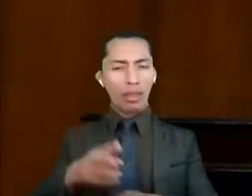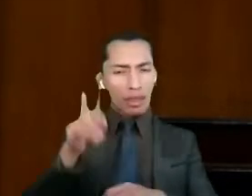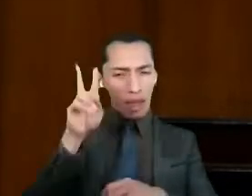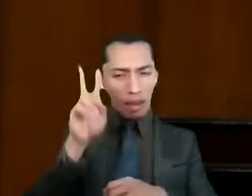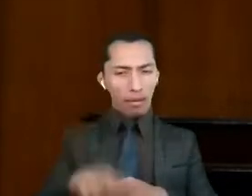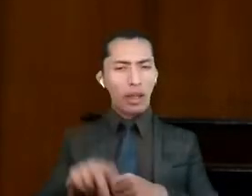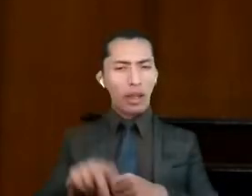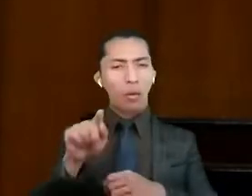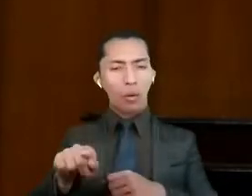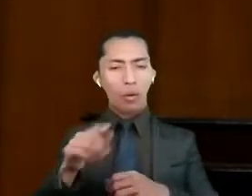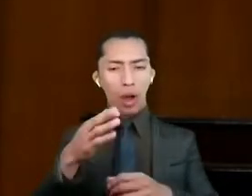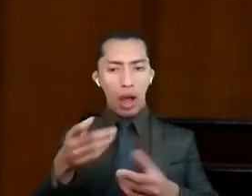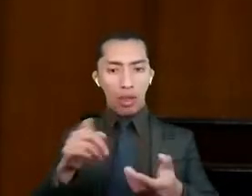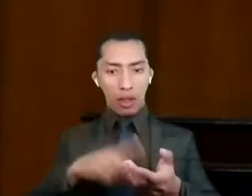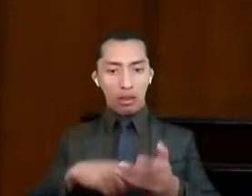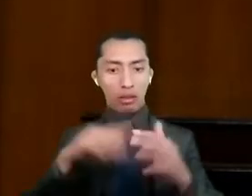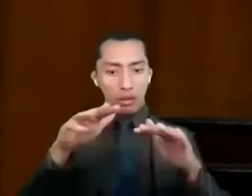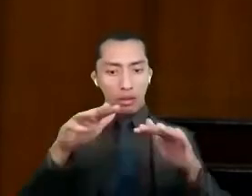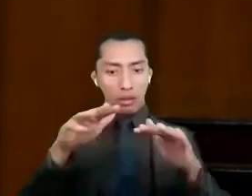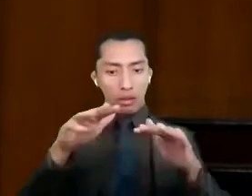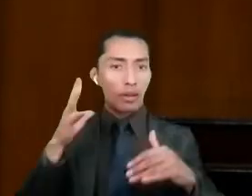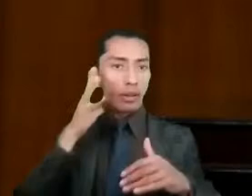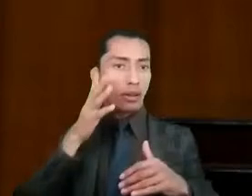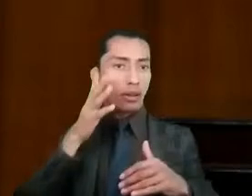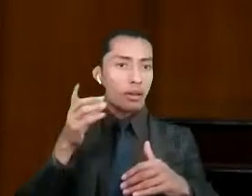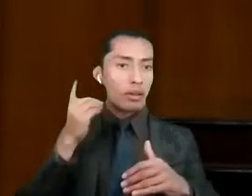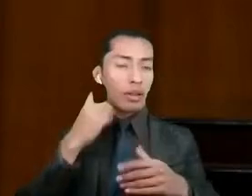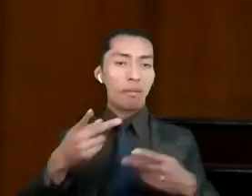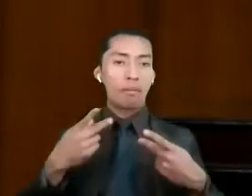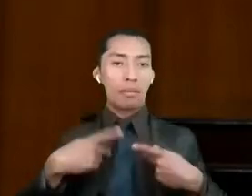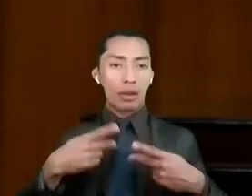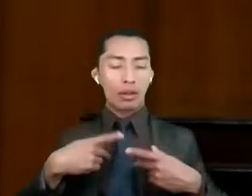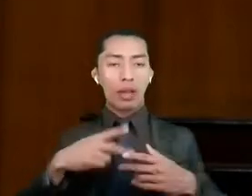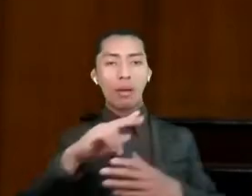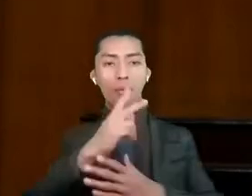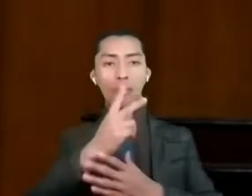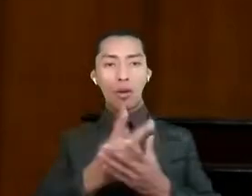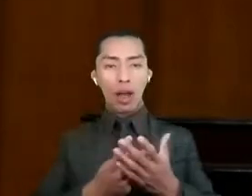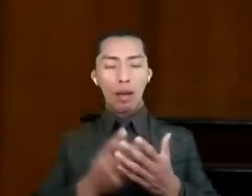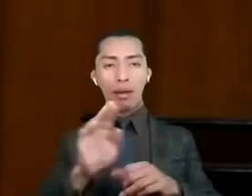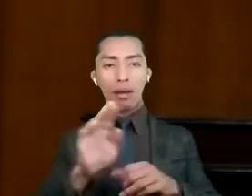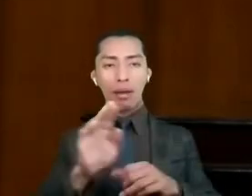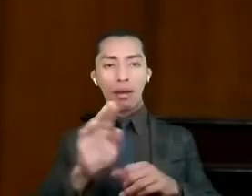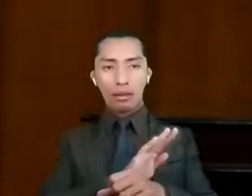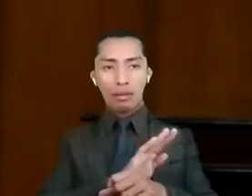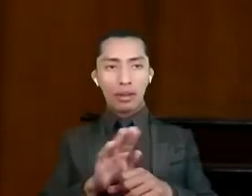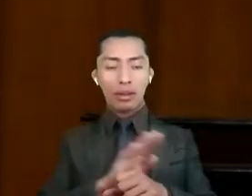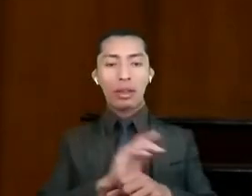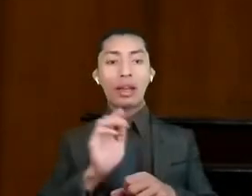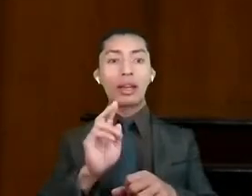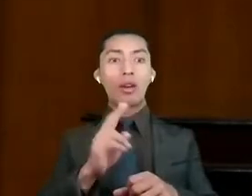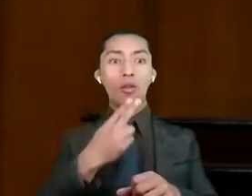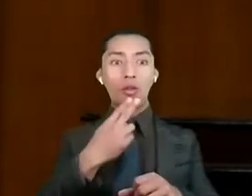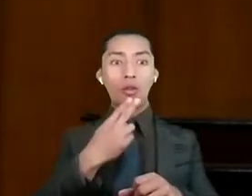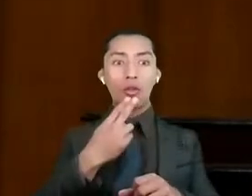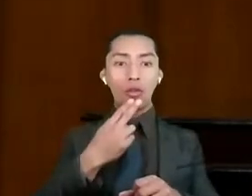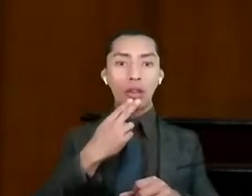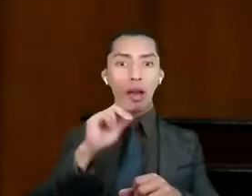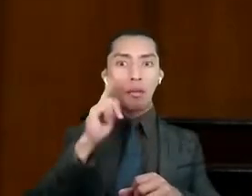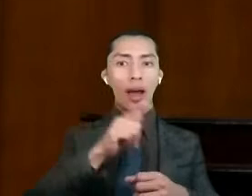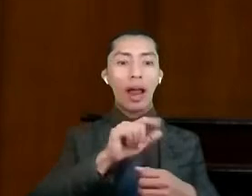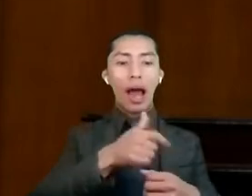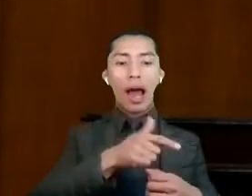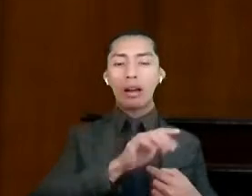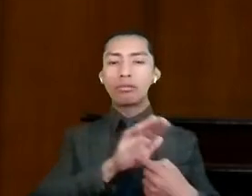a esta soberanía que los padrones de beneficiarios de programas sociales no sean filtrados para distintos objetivos que los que